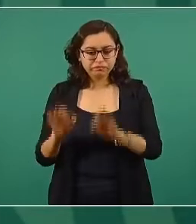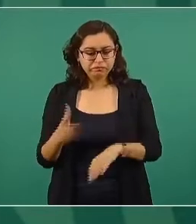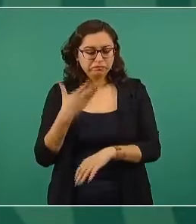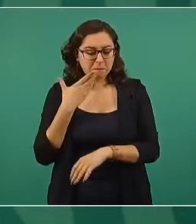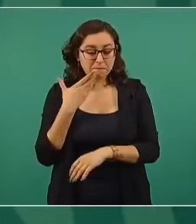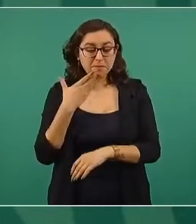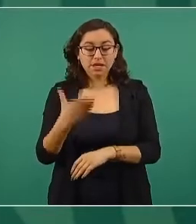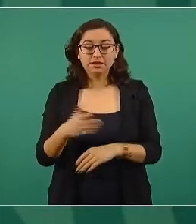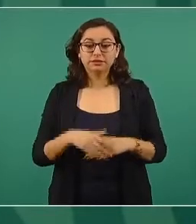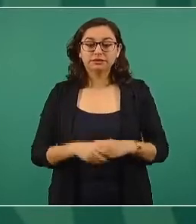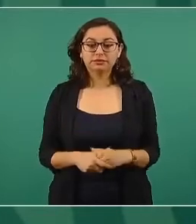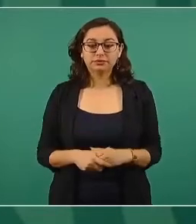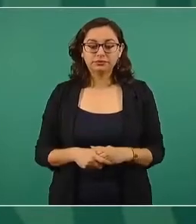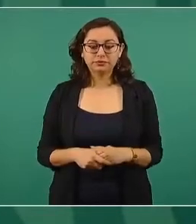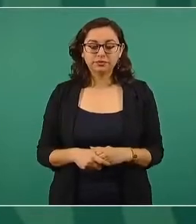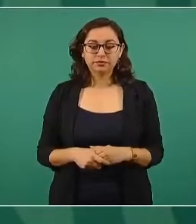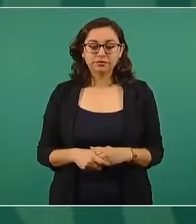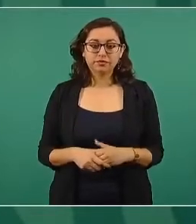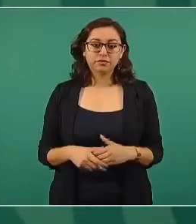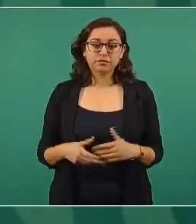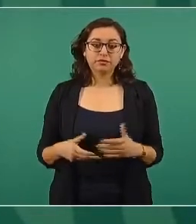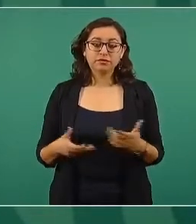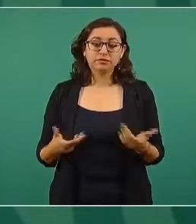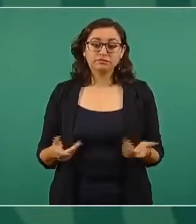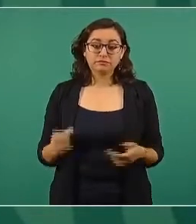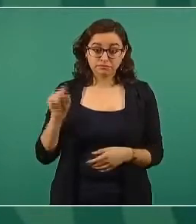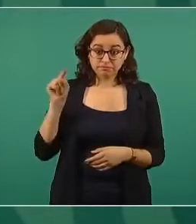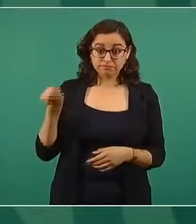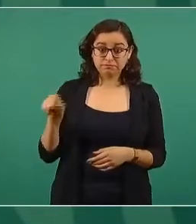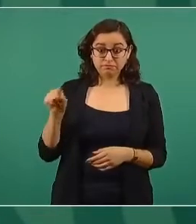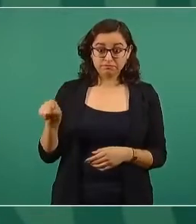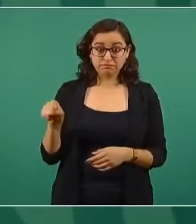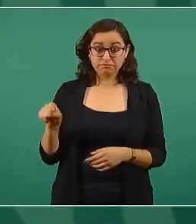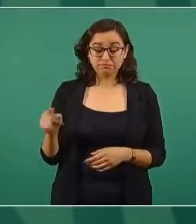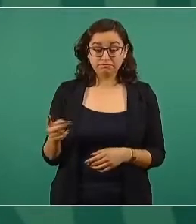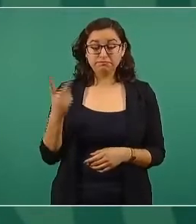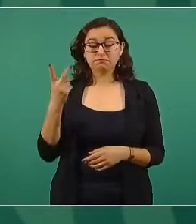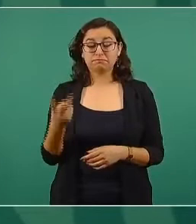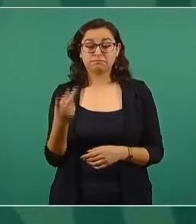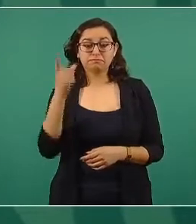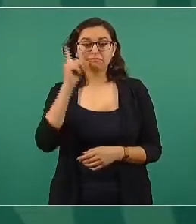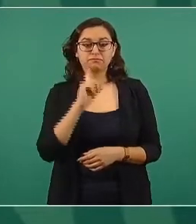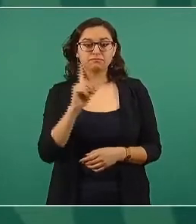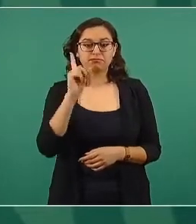Allí desgraciadamente perdieron la vida 2 mujeres,